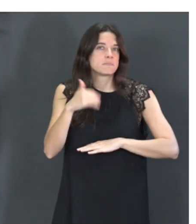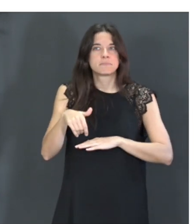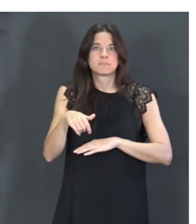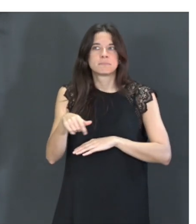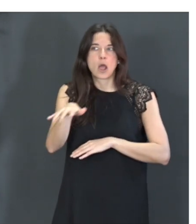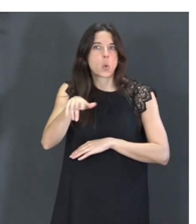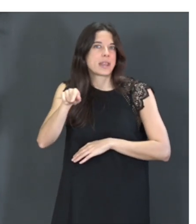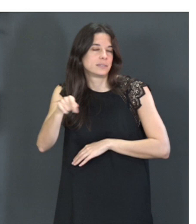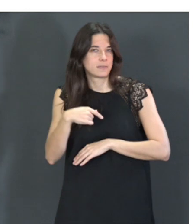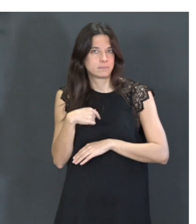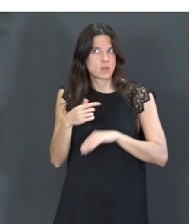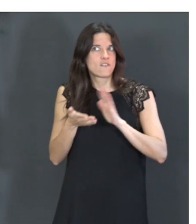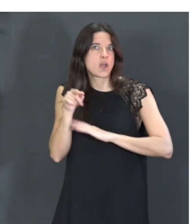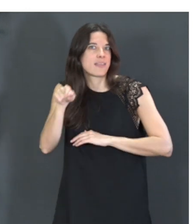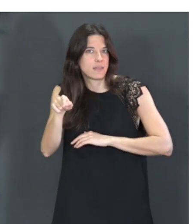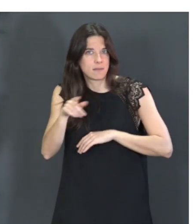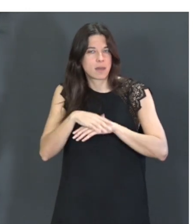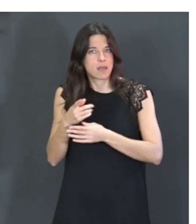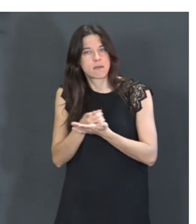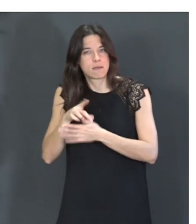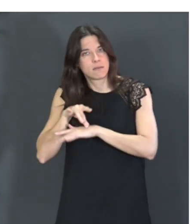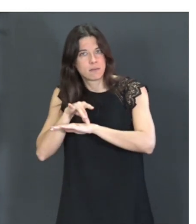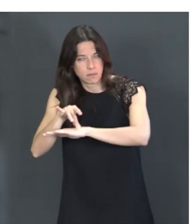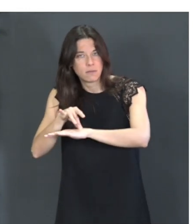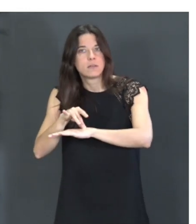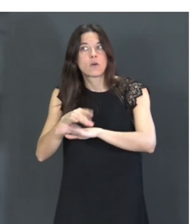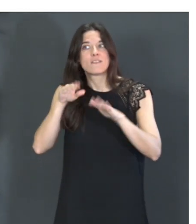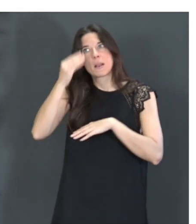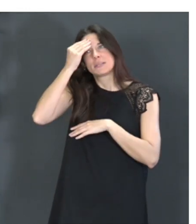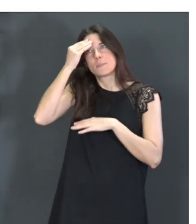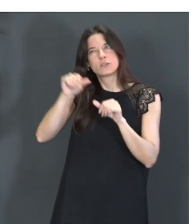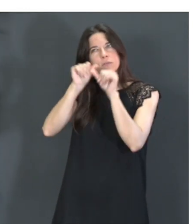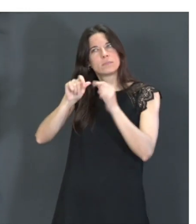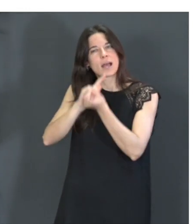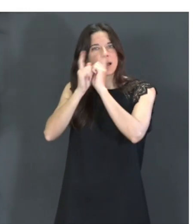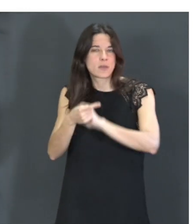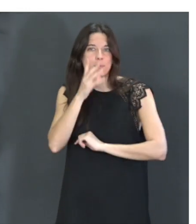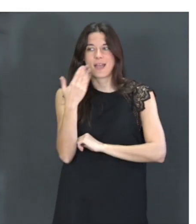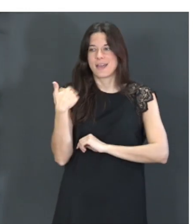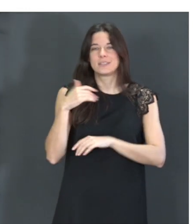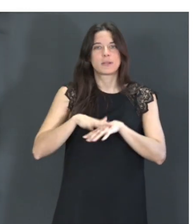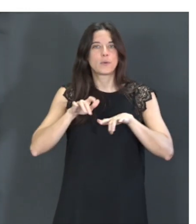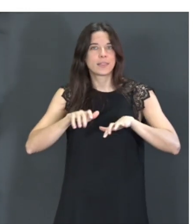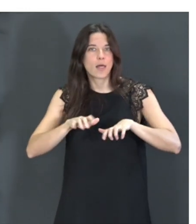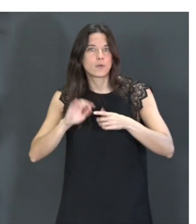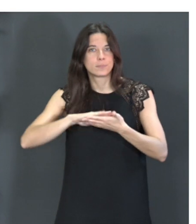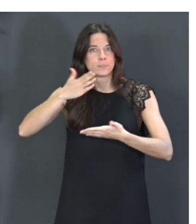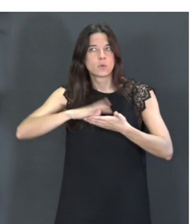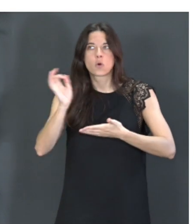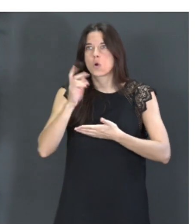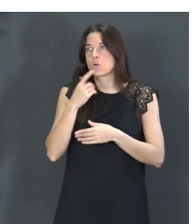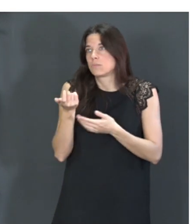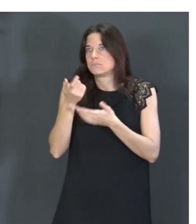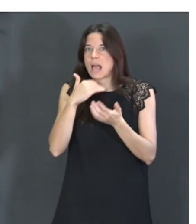sitio. Y eso ha cambiado el paradigma, porque hasta ahora siempre para poder manejar pues un ordenador, un dispositivo, teníamos que aprender